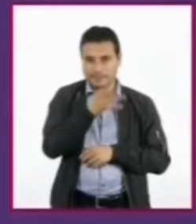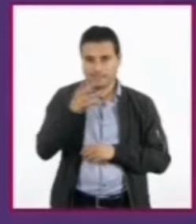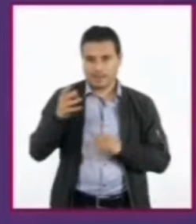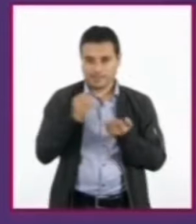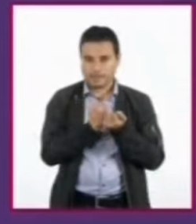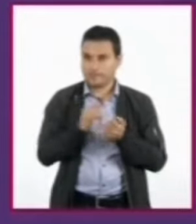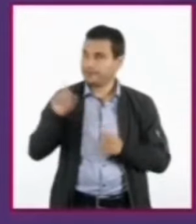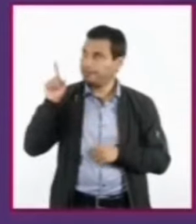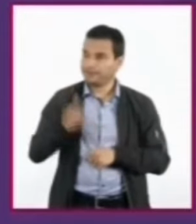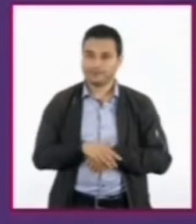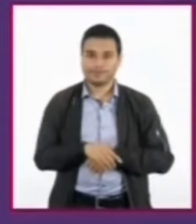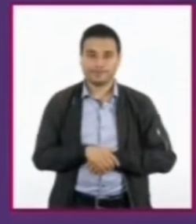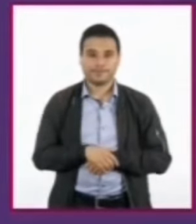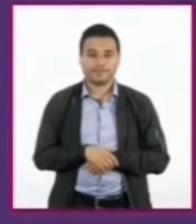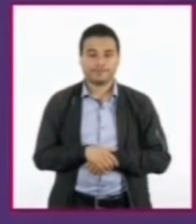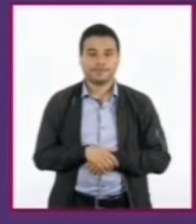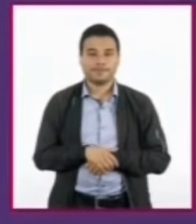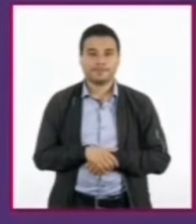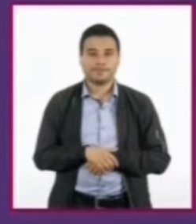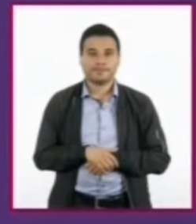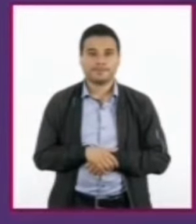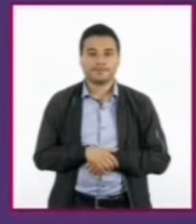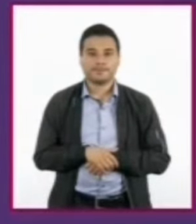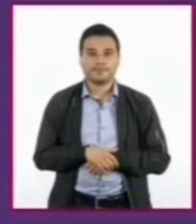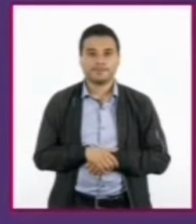se muestra en pantalla.